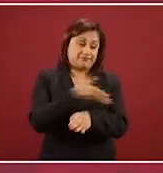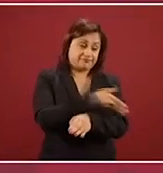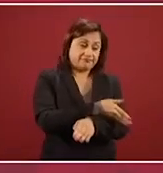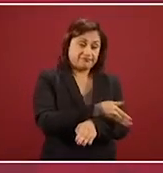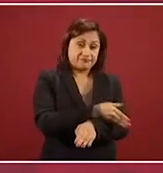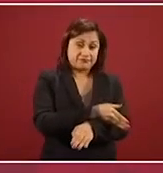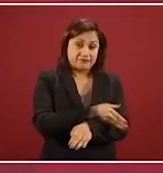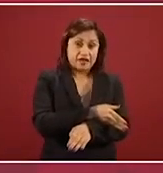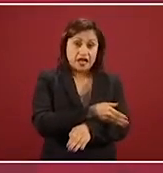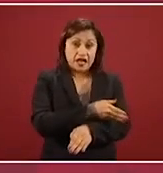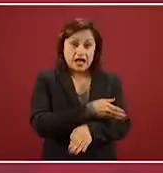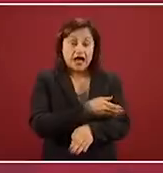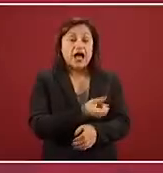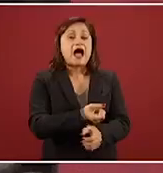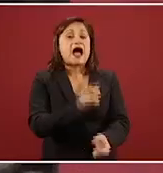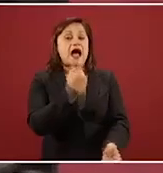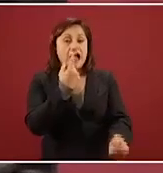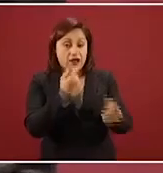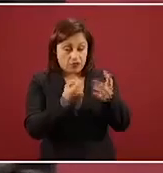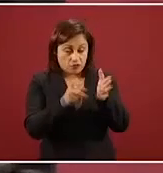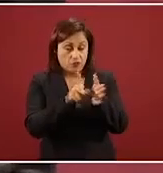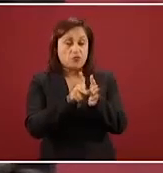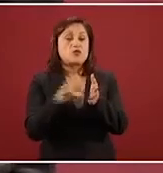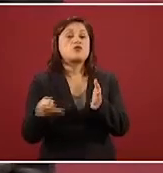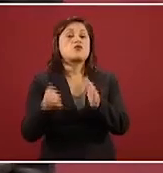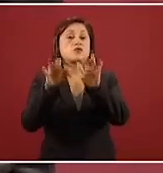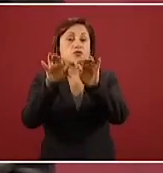algunos voceros de medios de comunicación,